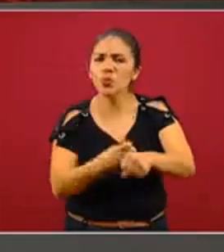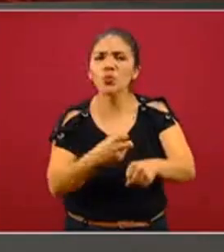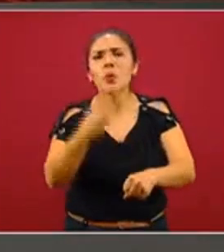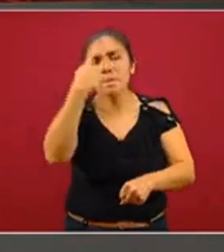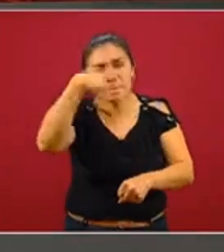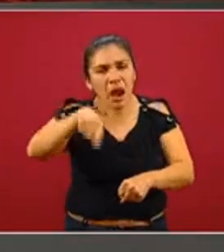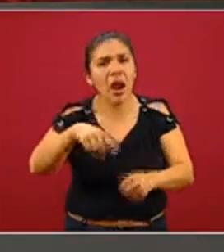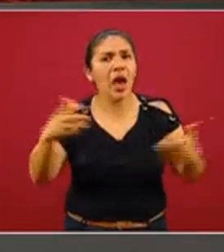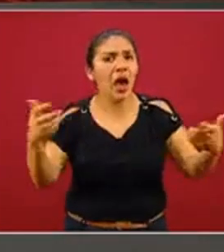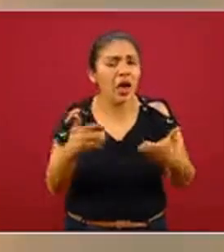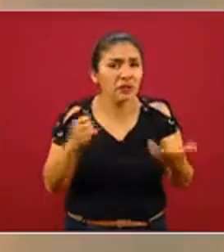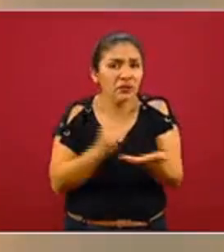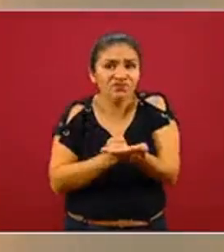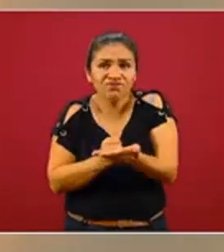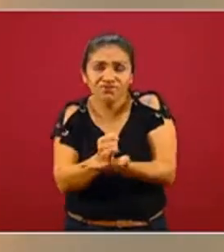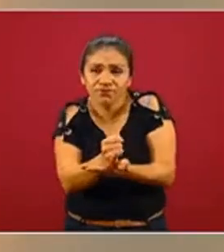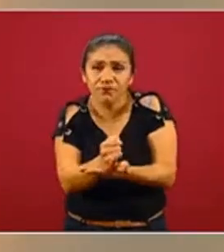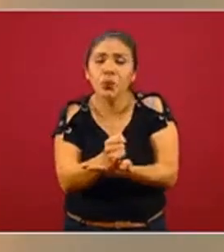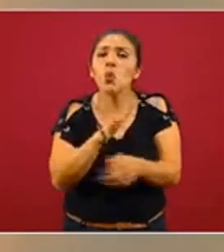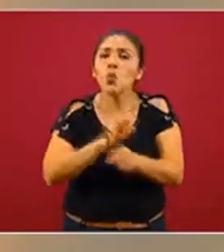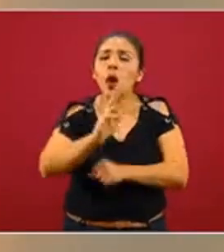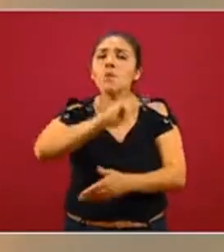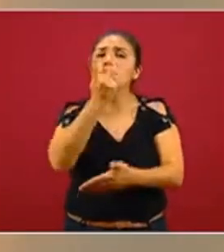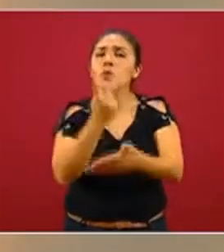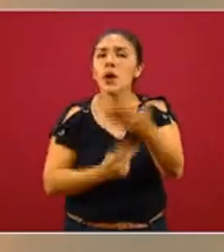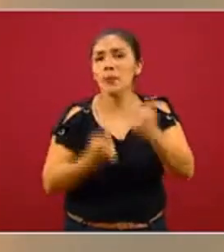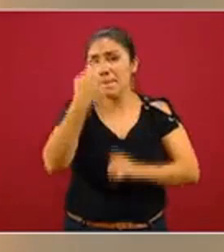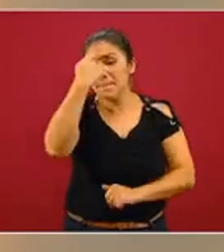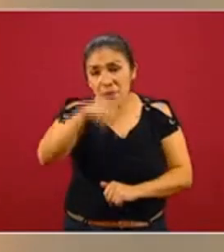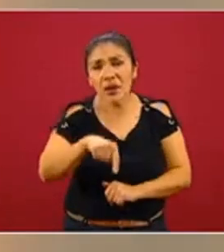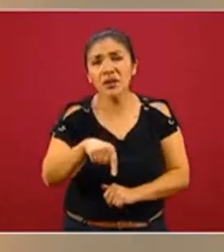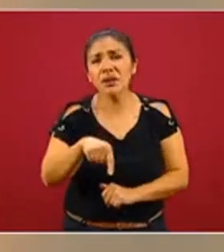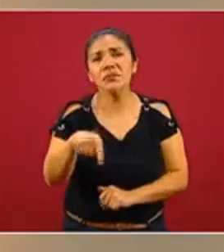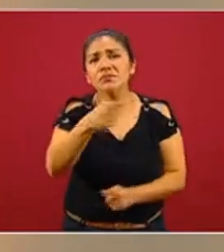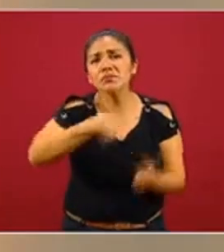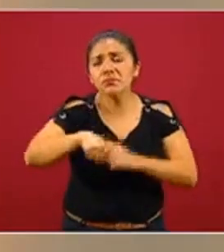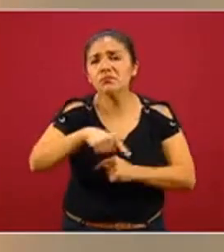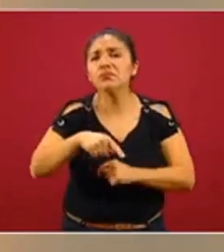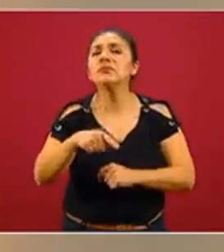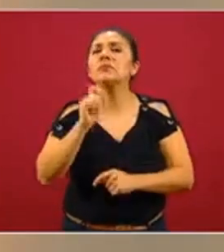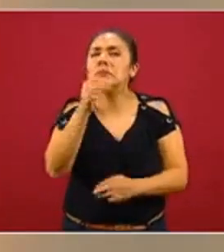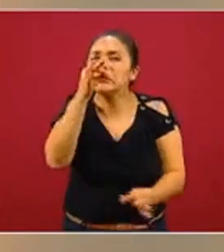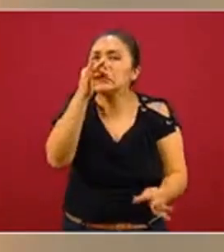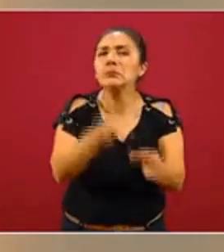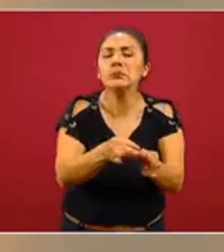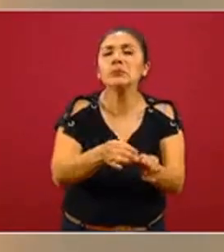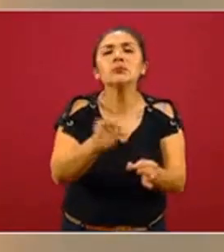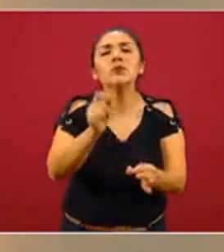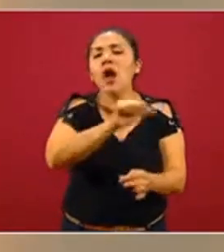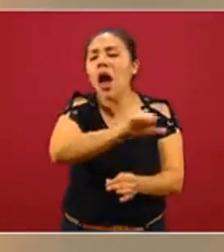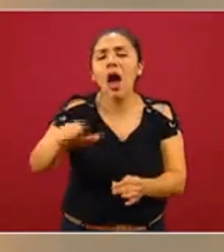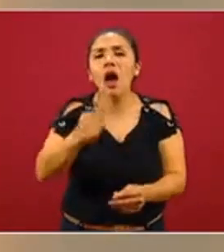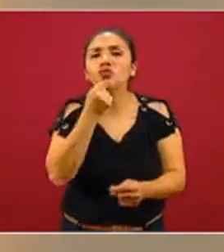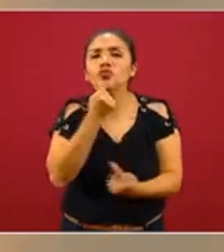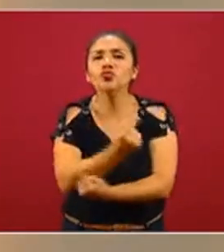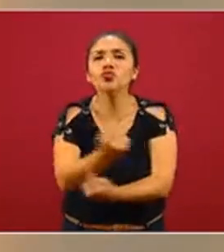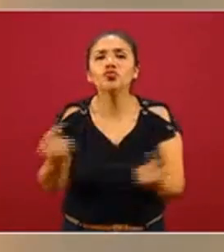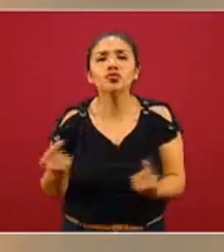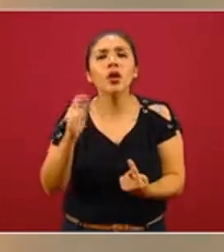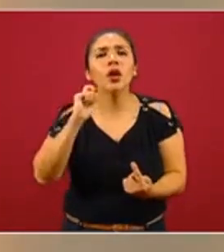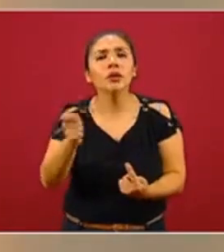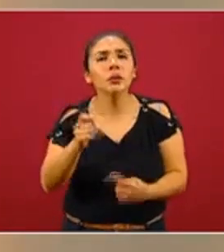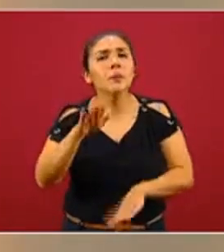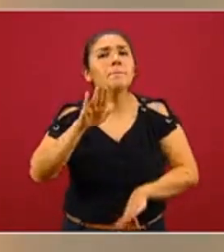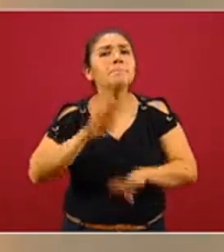si es que no están definidos, programas que apunten a aquellos niños y niñas que están en situación de